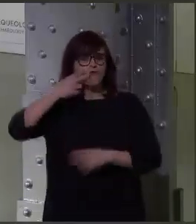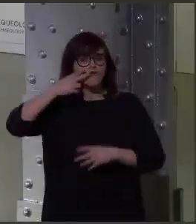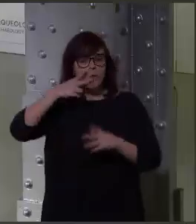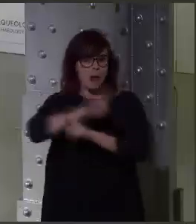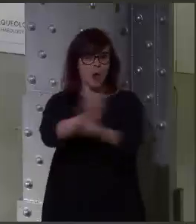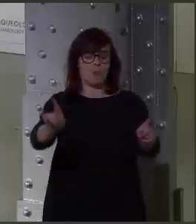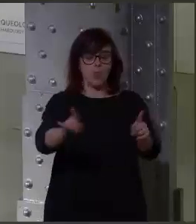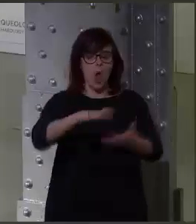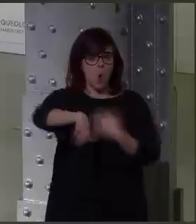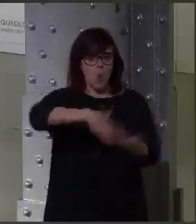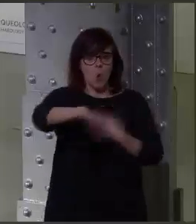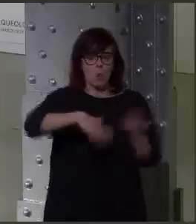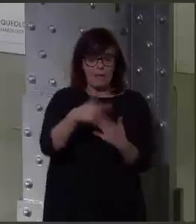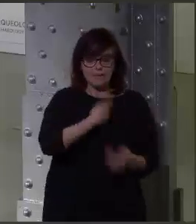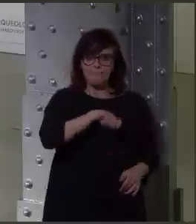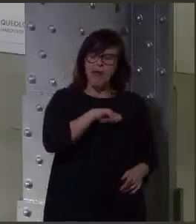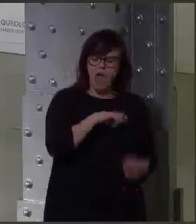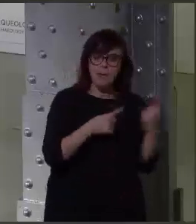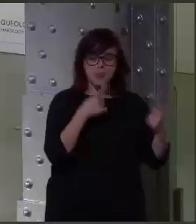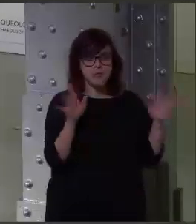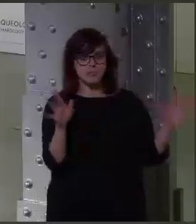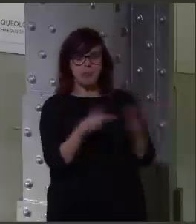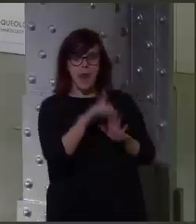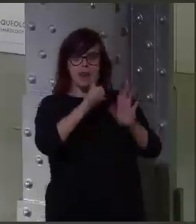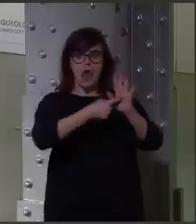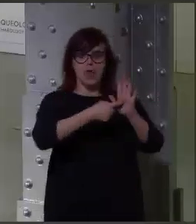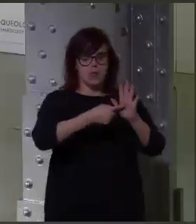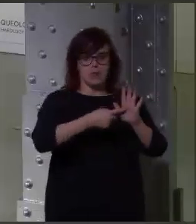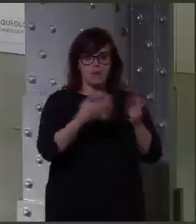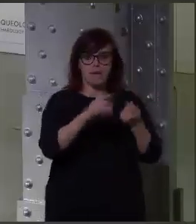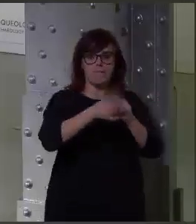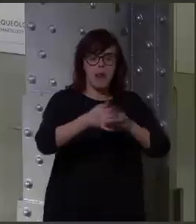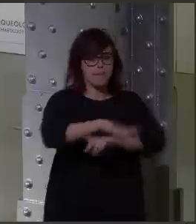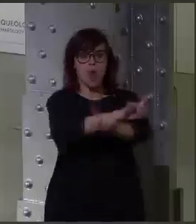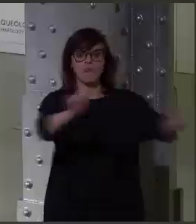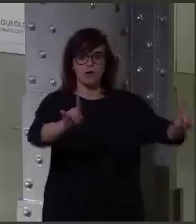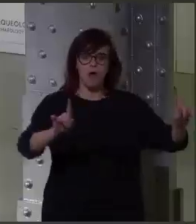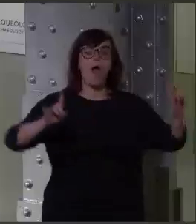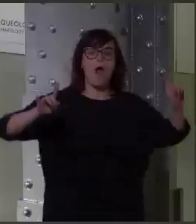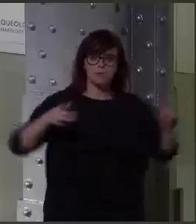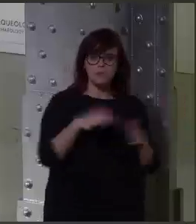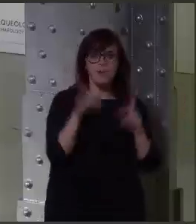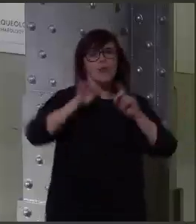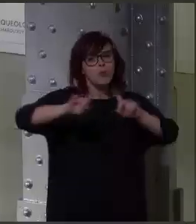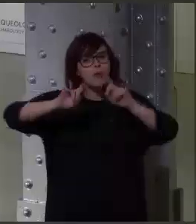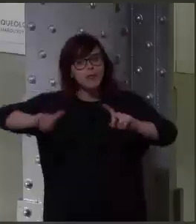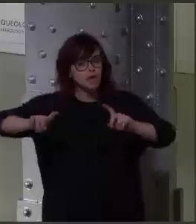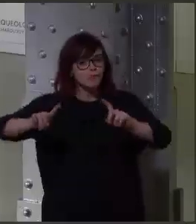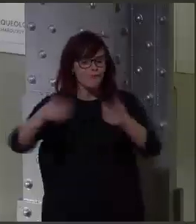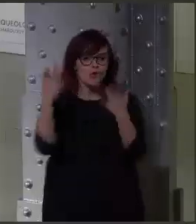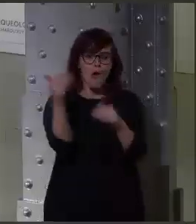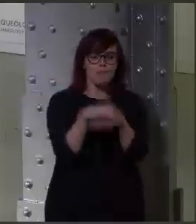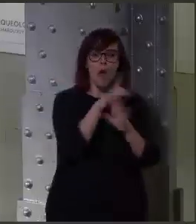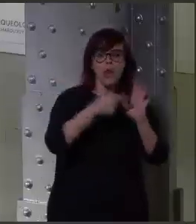montó en España. A veces para los cambios hay que poner una ley, se prohíbe, luego ya nos educa, y ahora es que si quitasen la ley